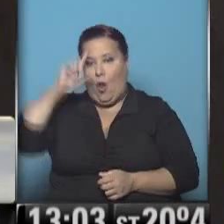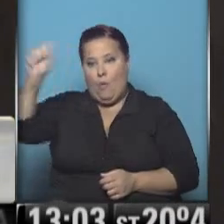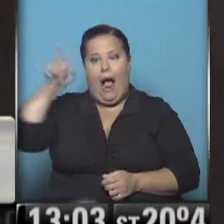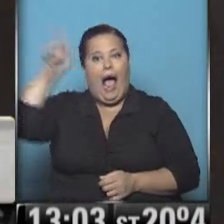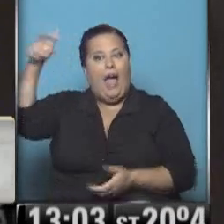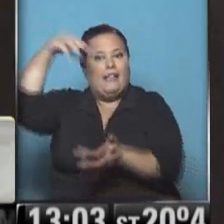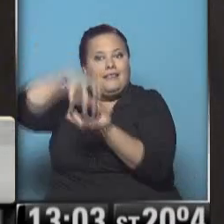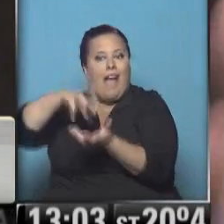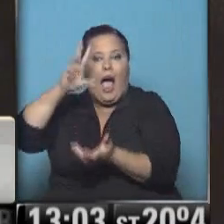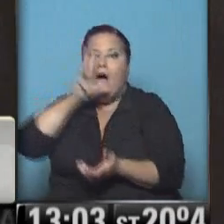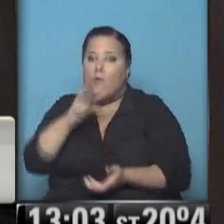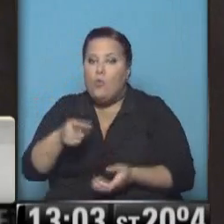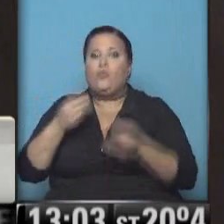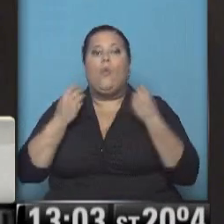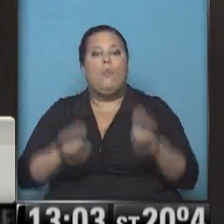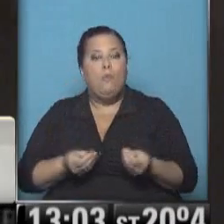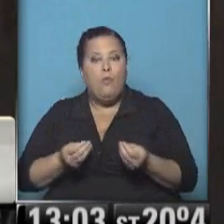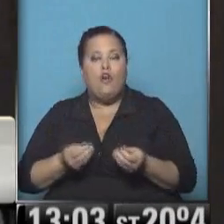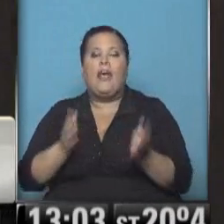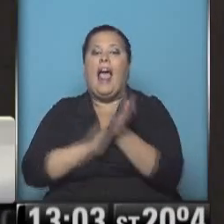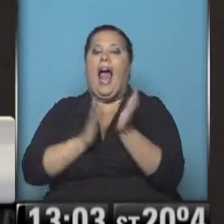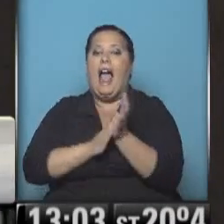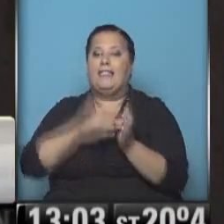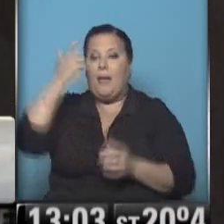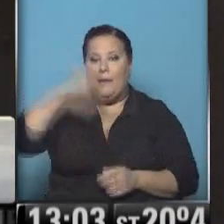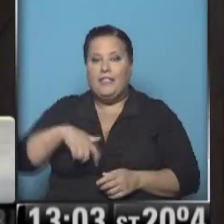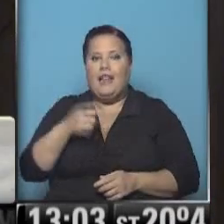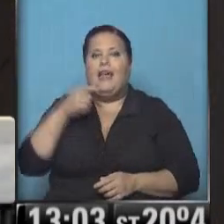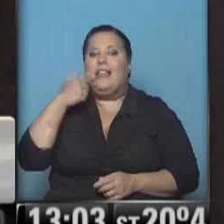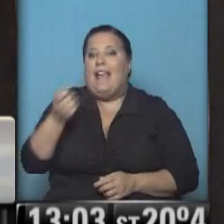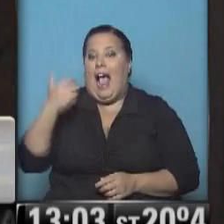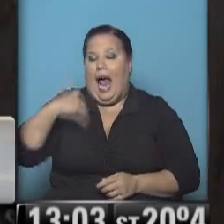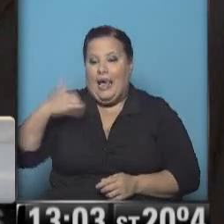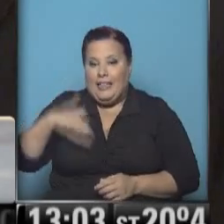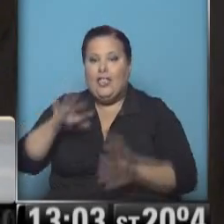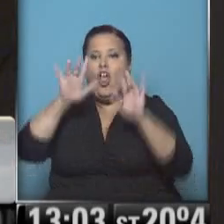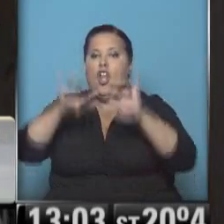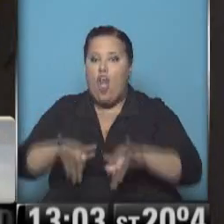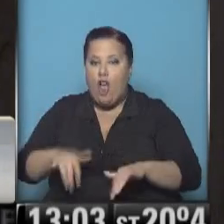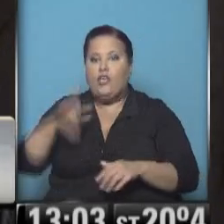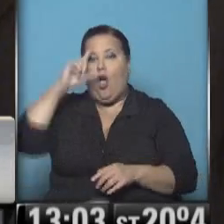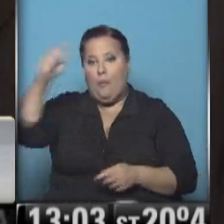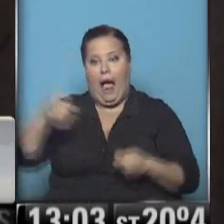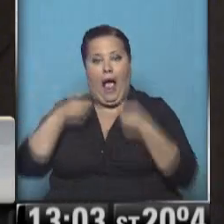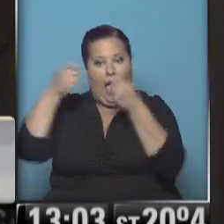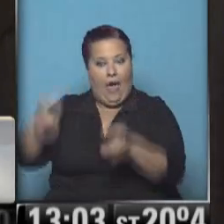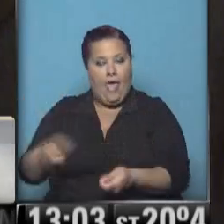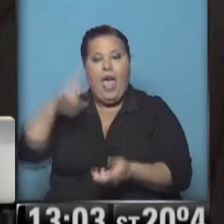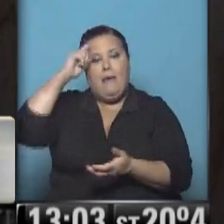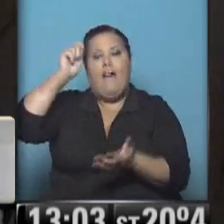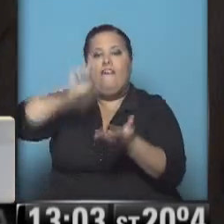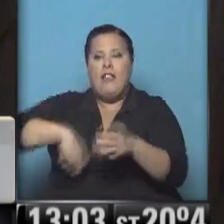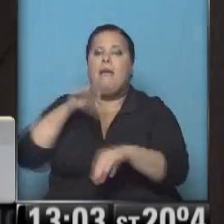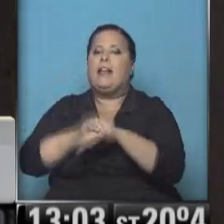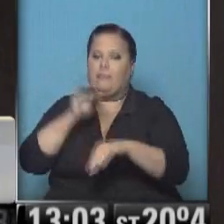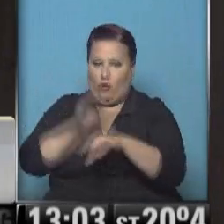Rusia, porque salió de garantía personal el canciller argentino con una carta que presentó el cónsul y el cónsul firmó asumiendo